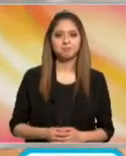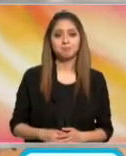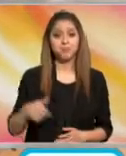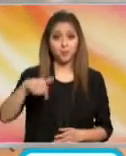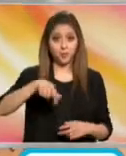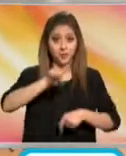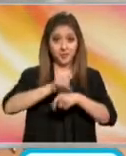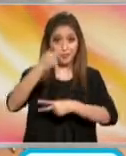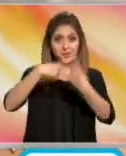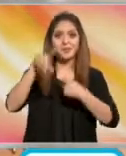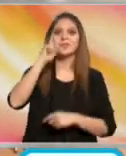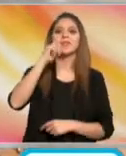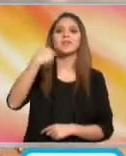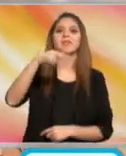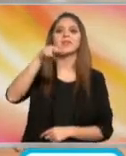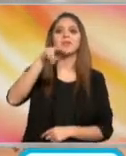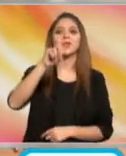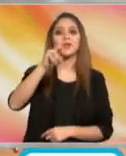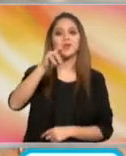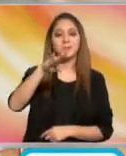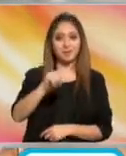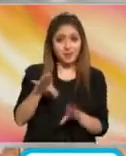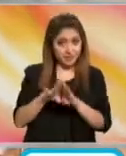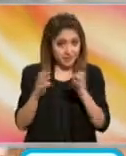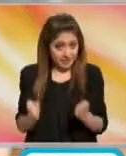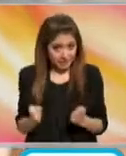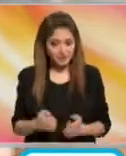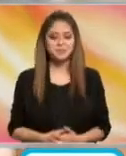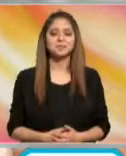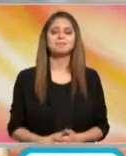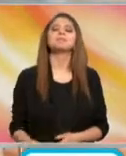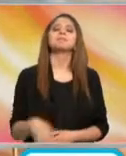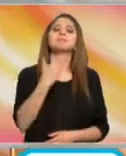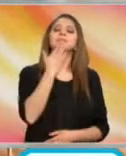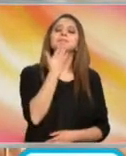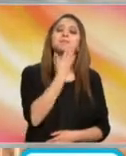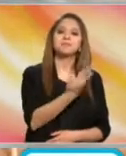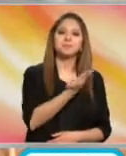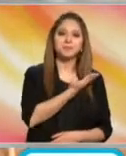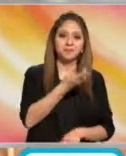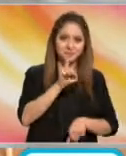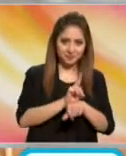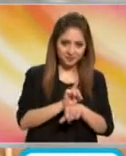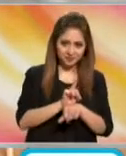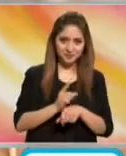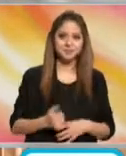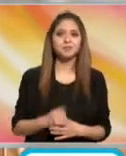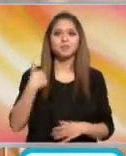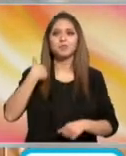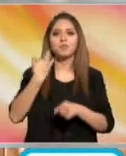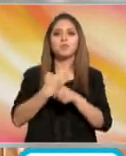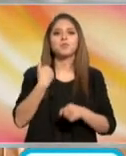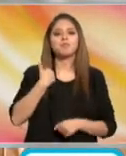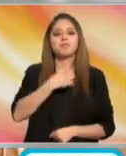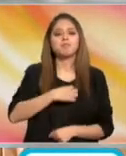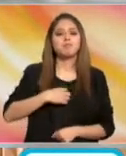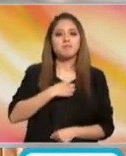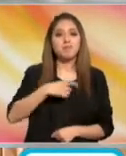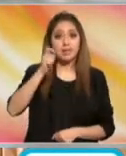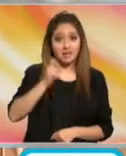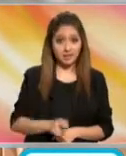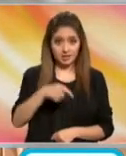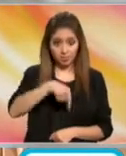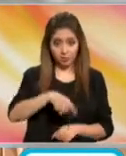Y aquí está con nosotros Norma Arellano. Buenos días, Norma. Hola, ¿Cómo Gaby. estás? ¿Qué tal, Normita? Buenos días. Sí. Bien, aquí emocionada Claro. en este jueves de